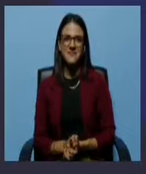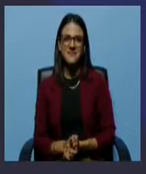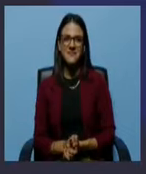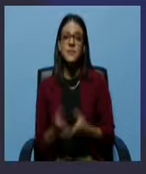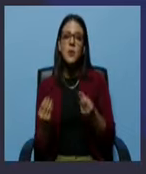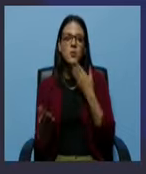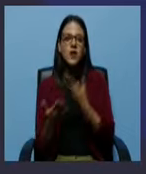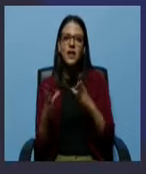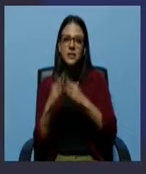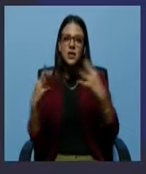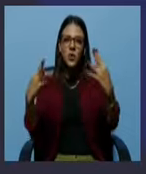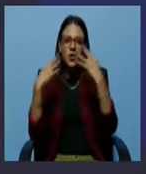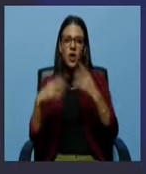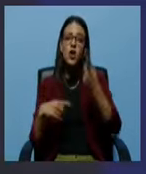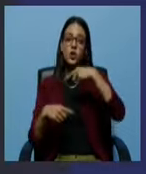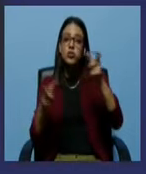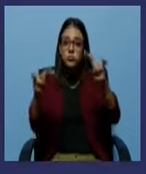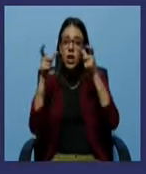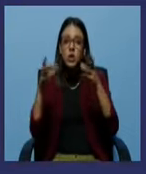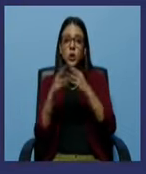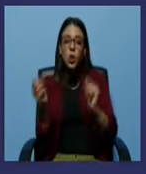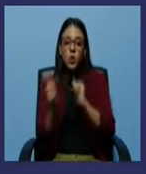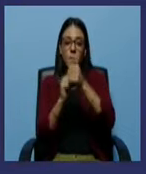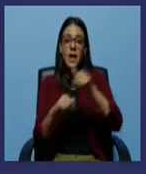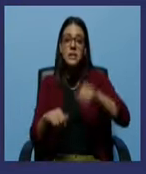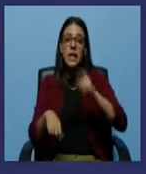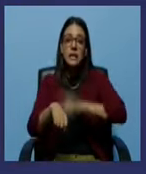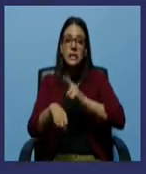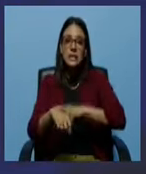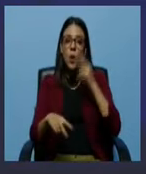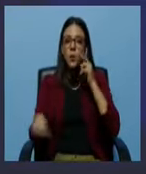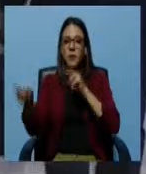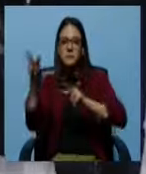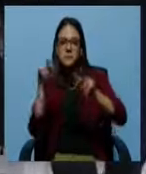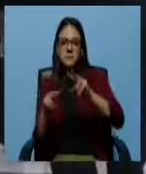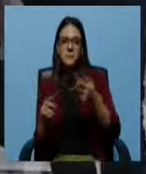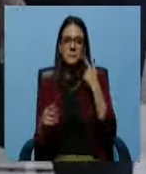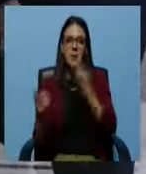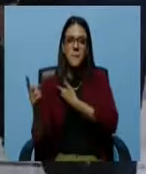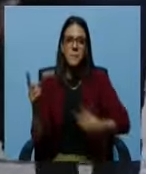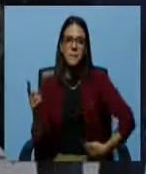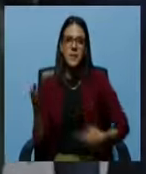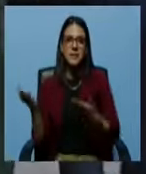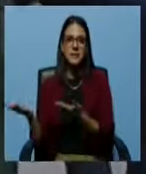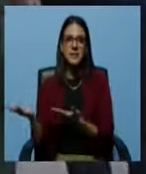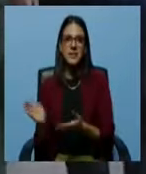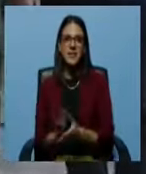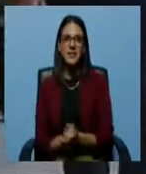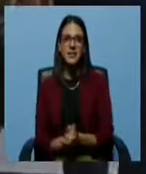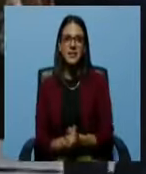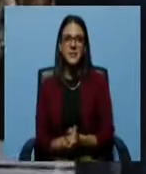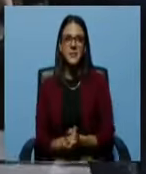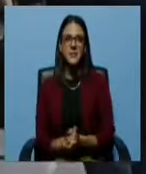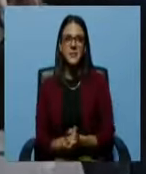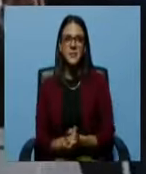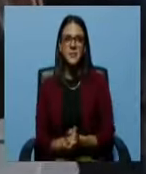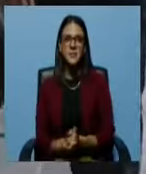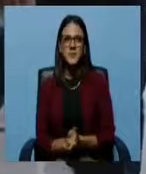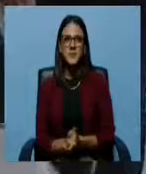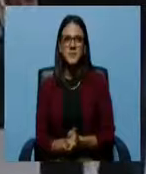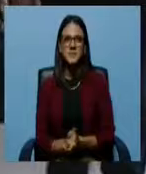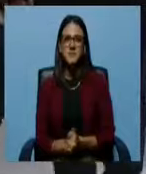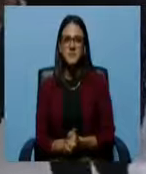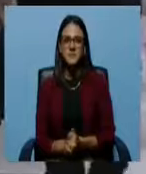Muchísimas gracias. Nosotros estamos bien atentos a lo que ocurre. A esta hora unimos a la actividad presidencial. Casi que una guerra mundial.